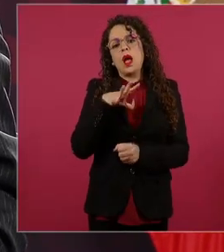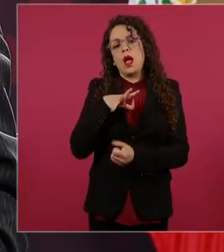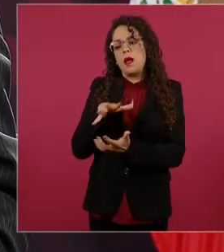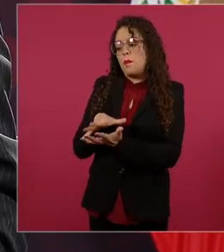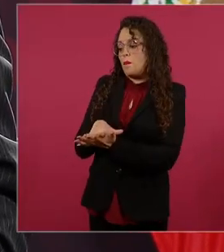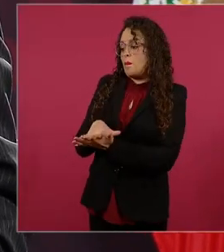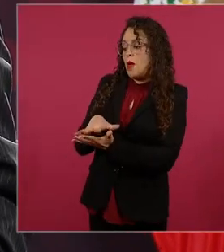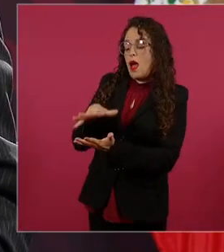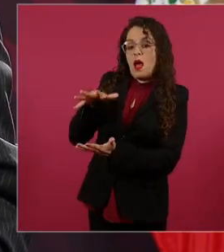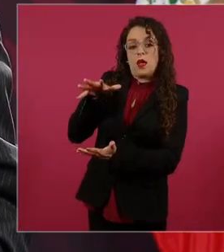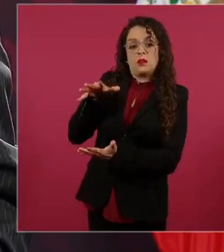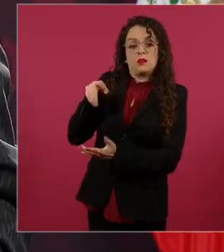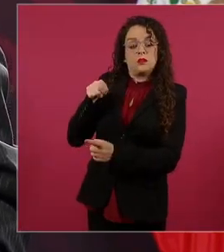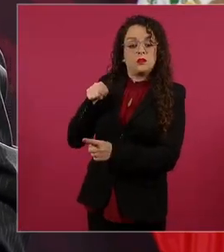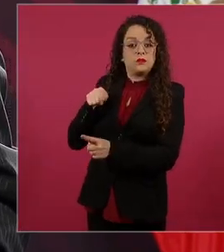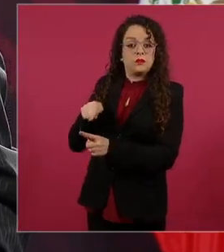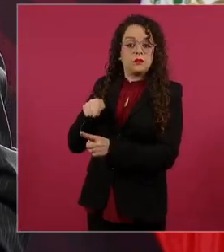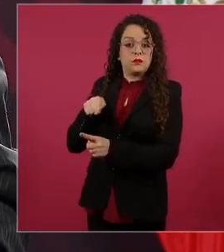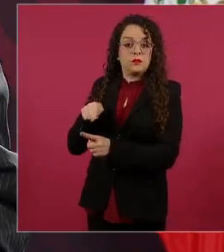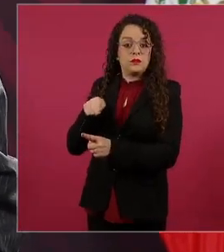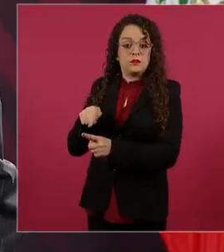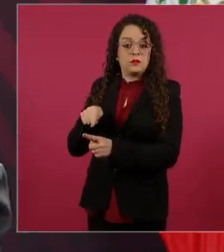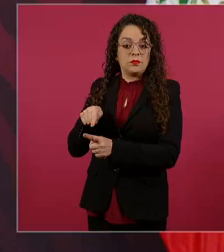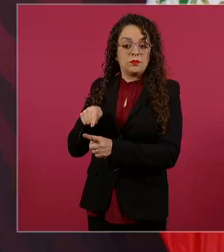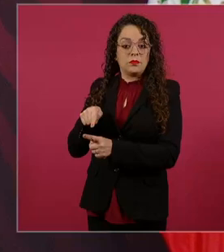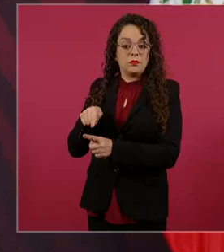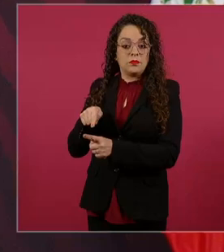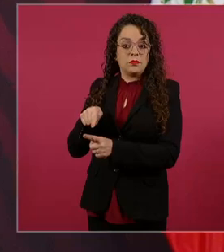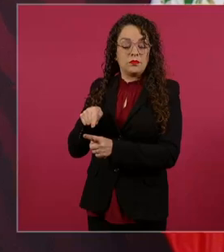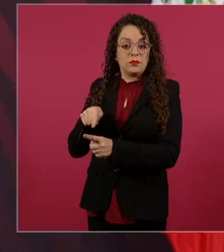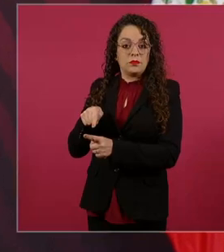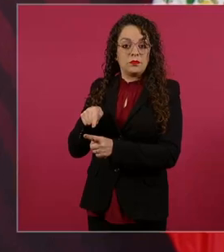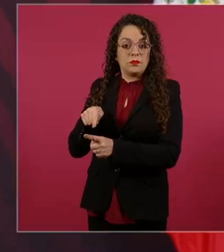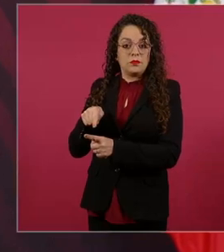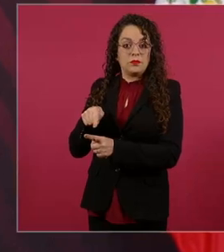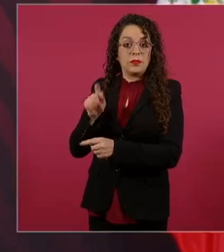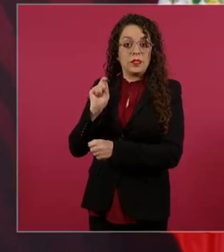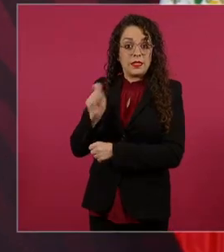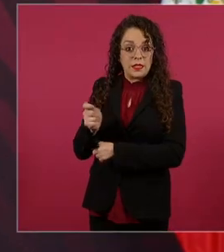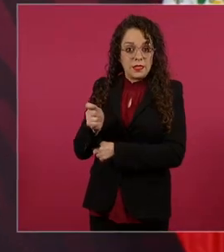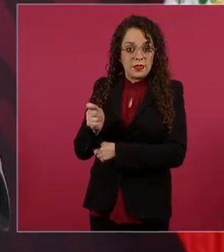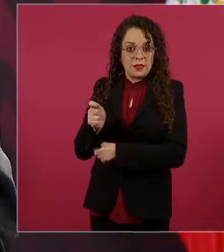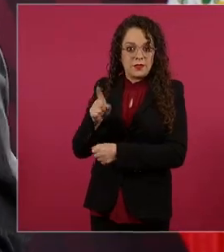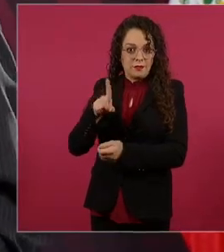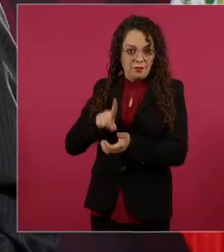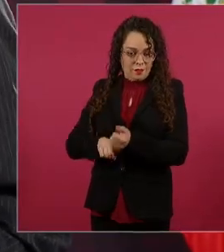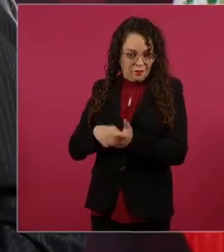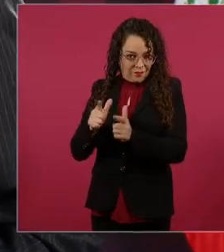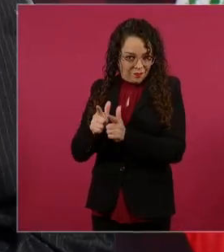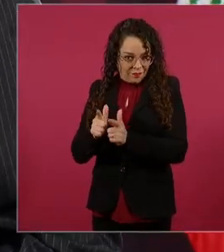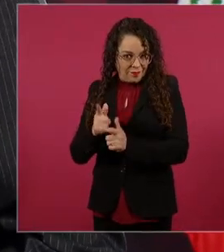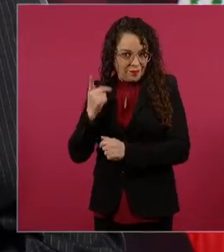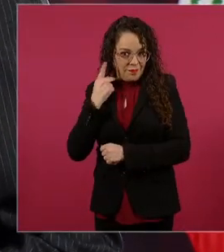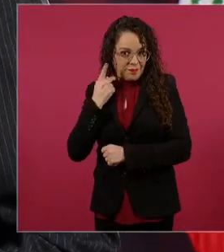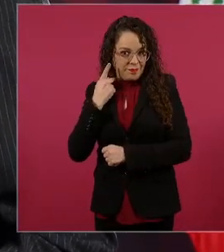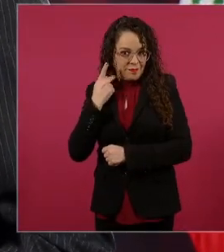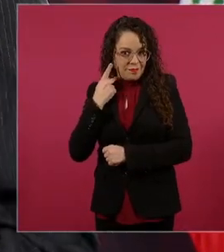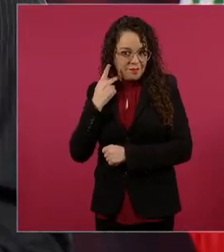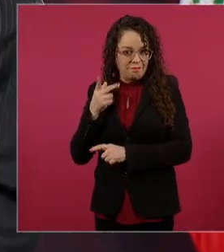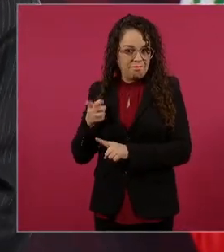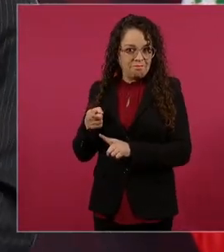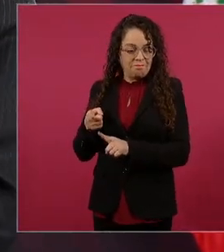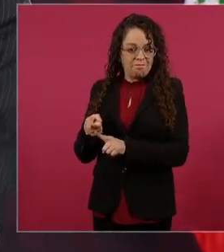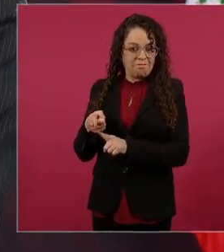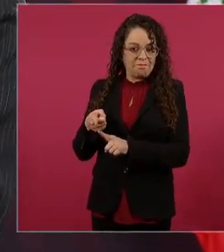que si ellos logran que no haya sobrerepresentación entonces le